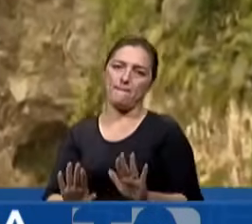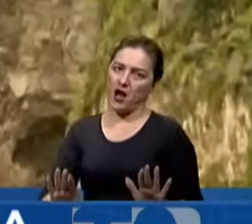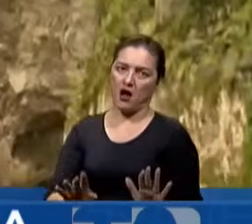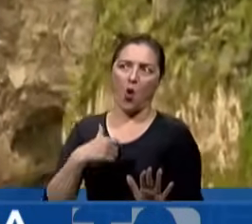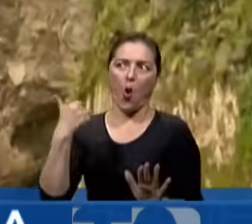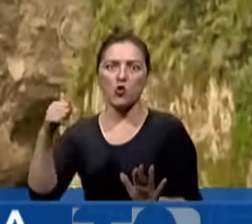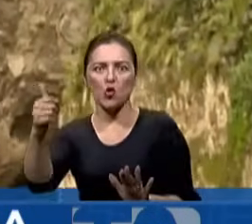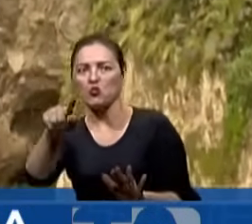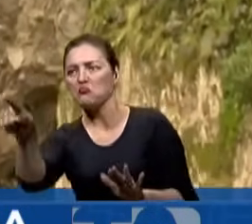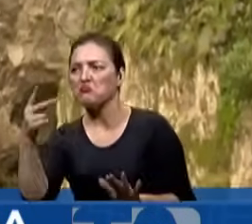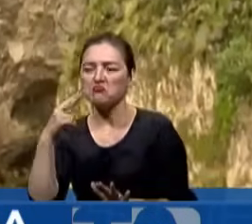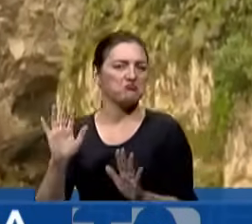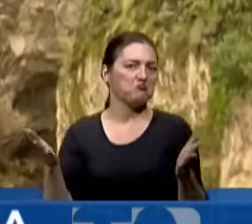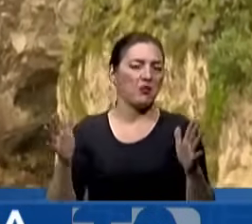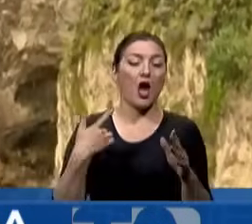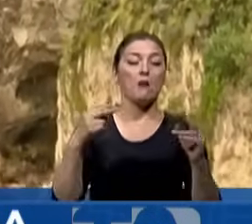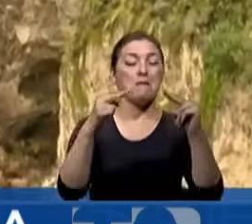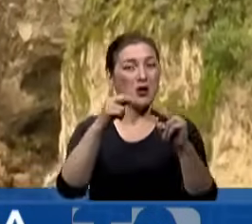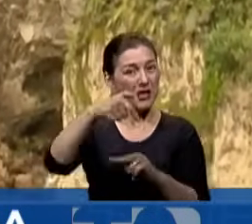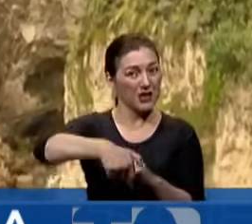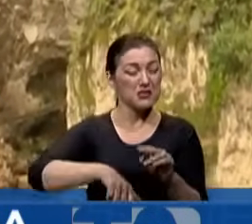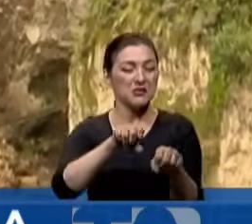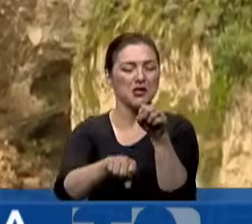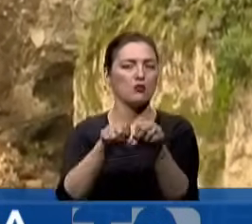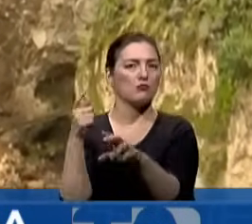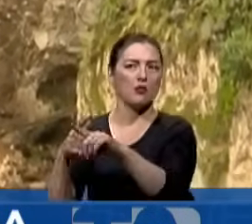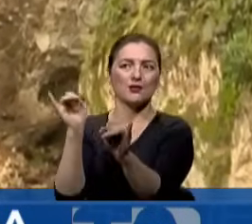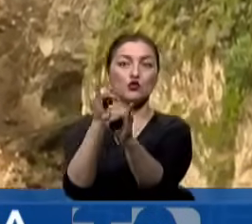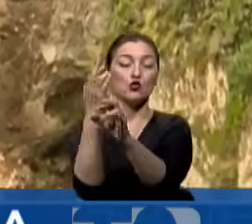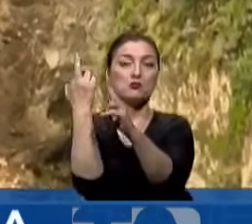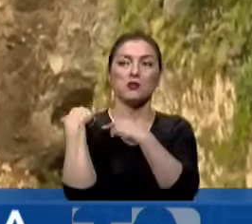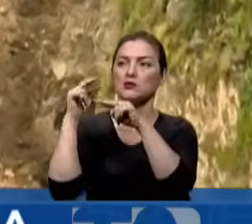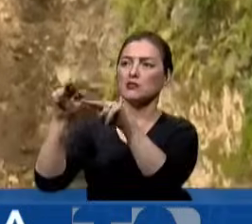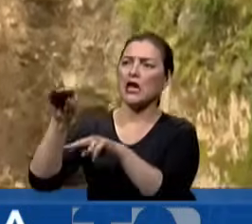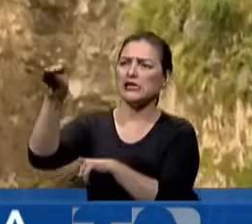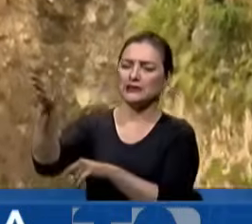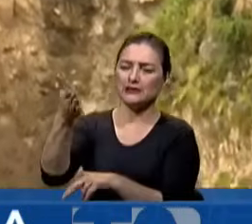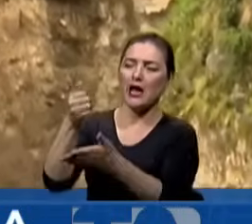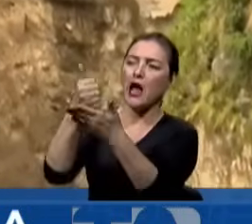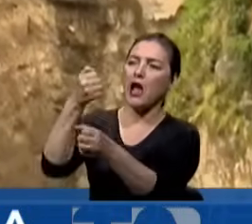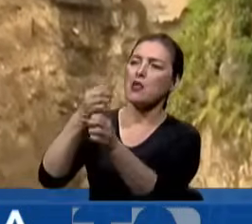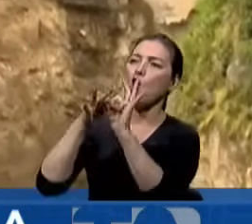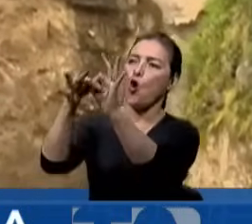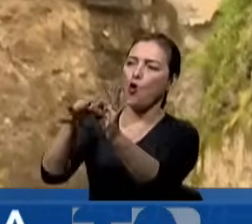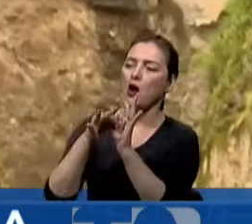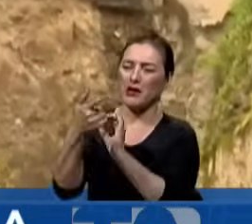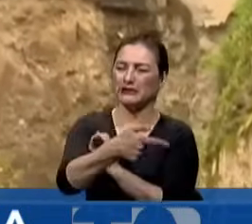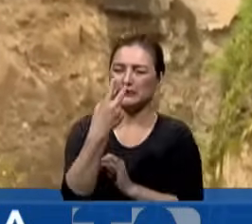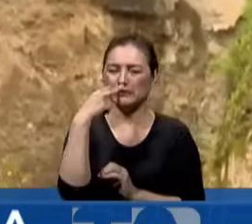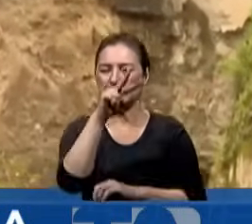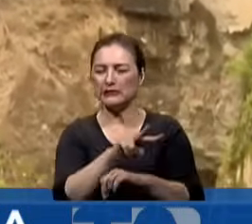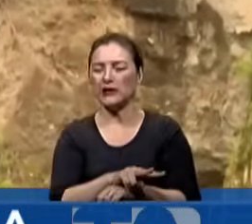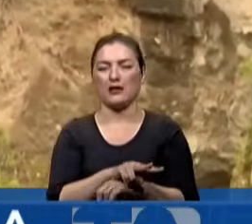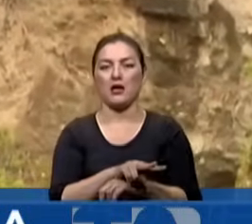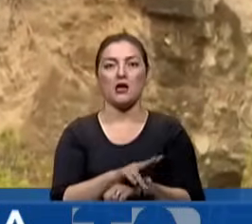está ahorita en el resto de las demás instituciones para coordinar los trabajos que se necesiten para colaborar. Hay que tener en cuenta que esto se